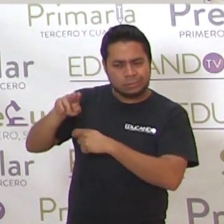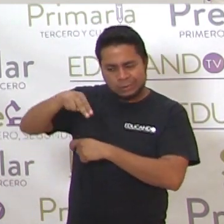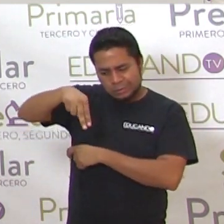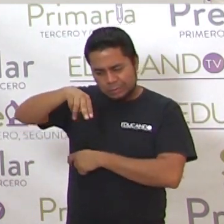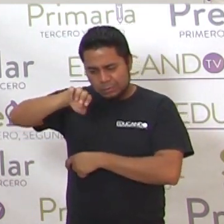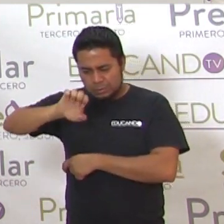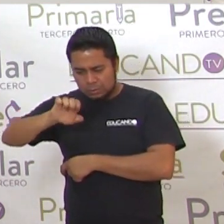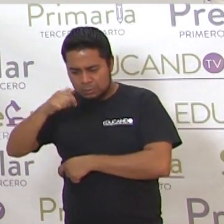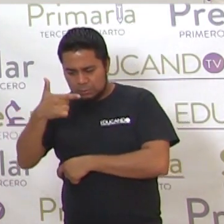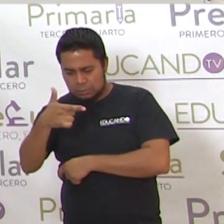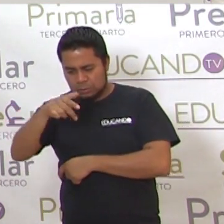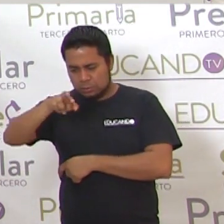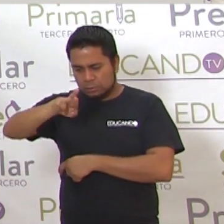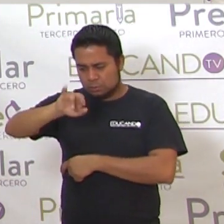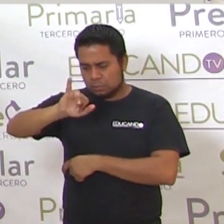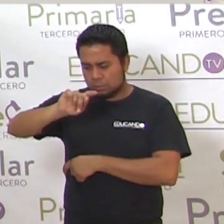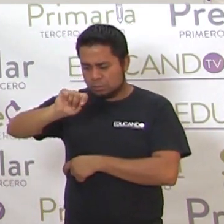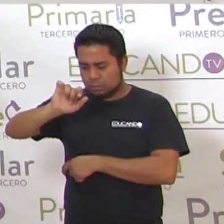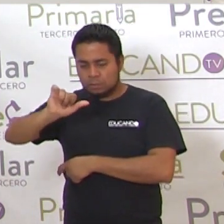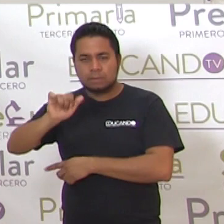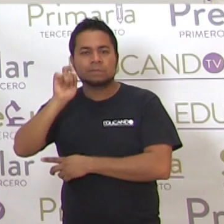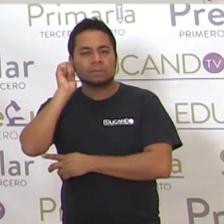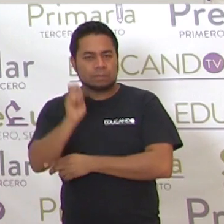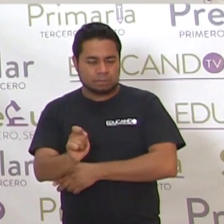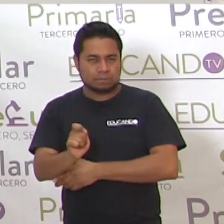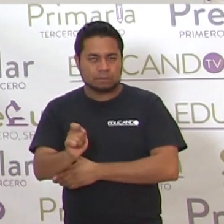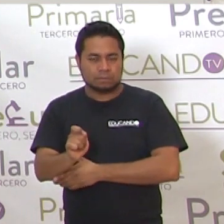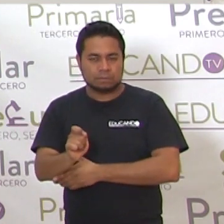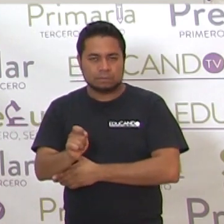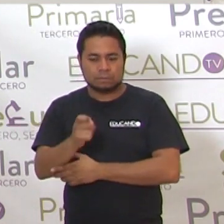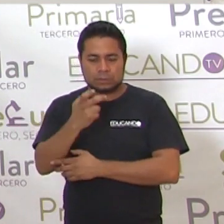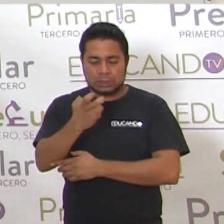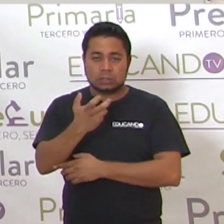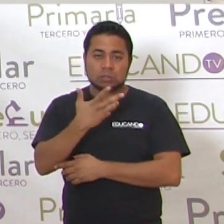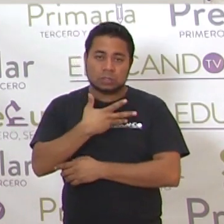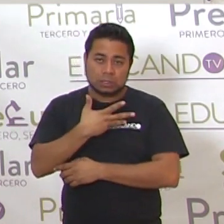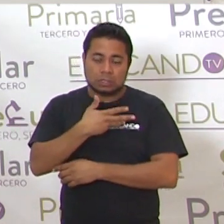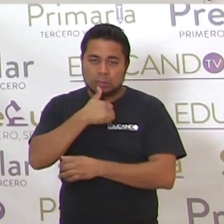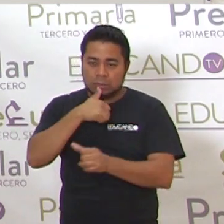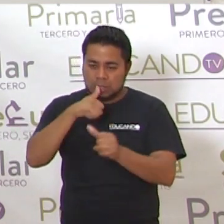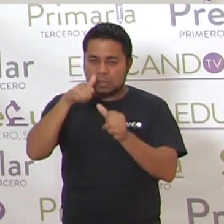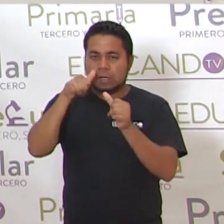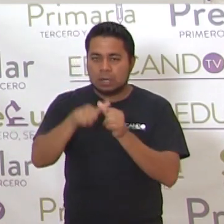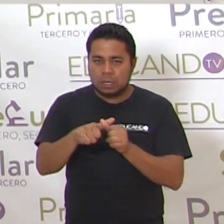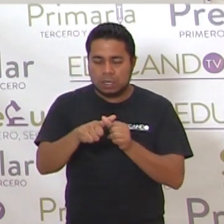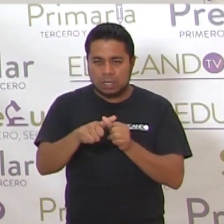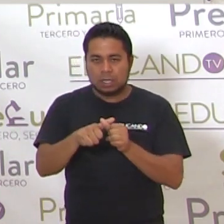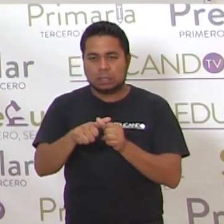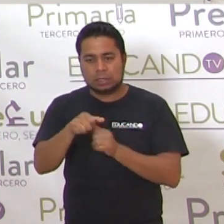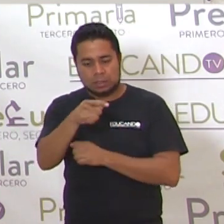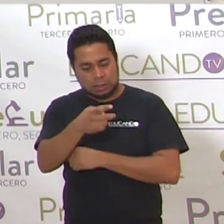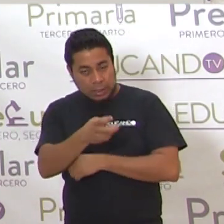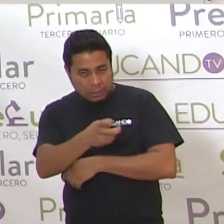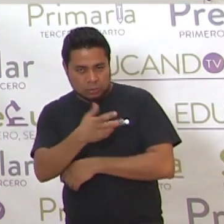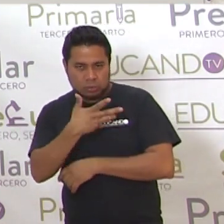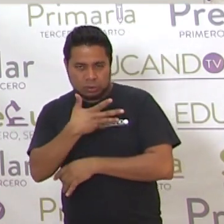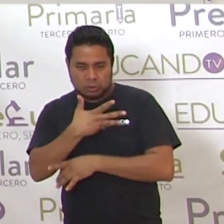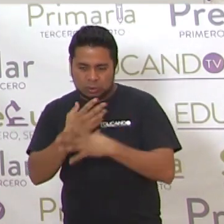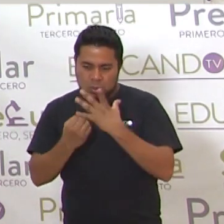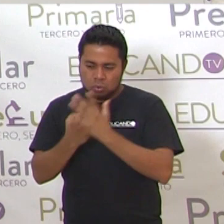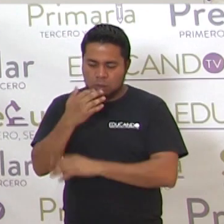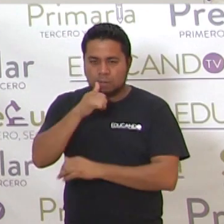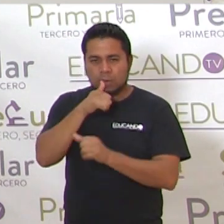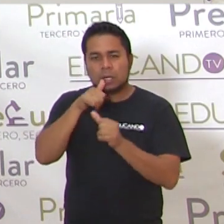y se refiere a que va a ser un tipo de letra o un tipo de fuente como ya lo conocemos